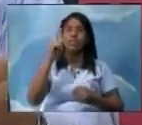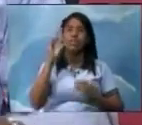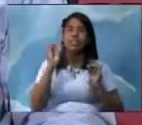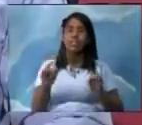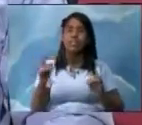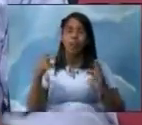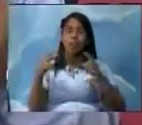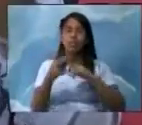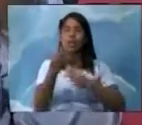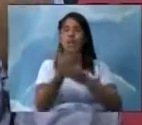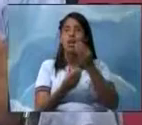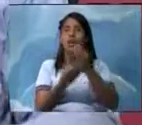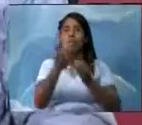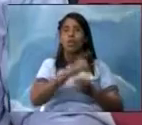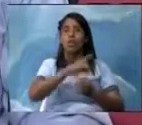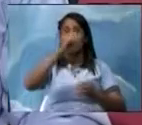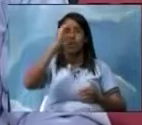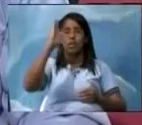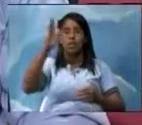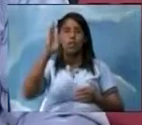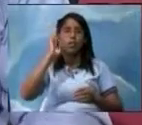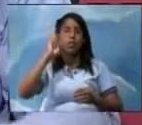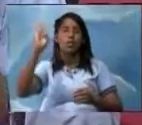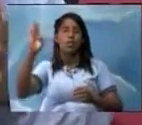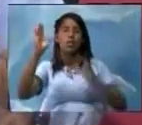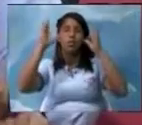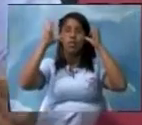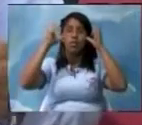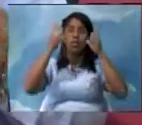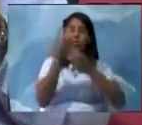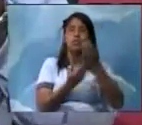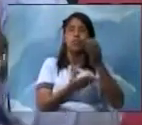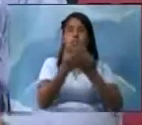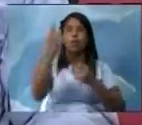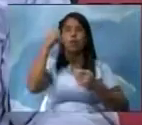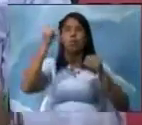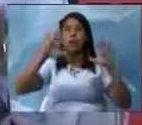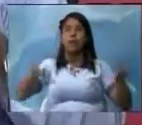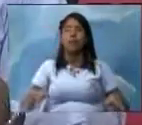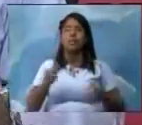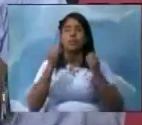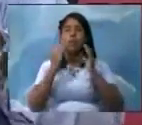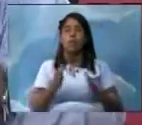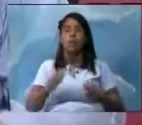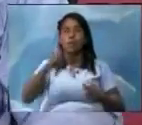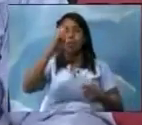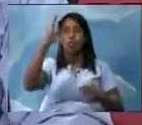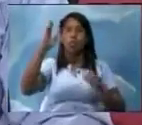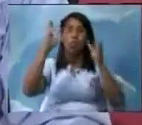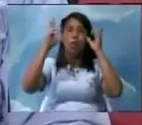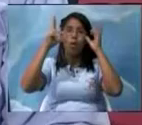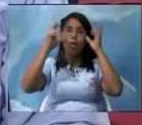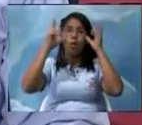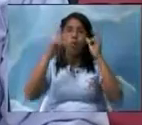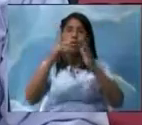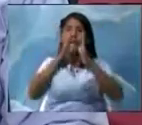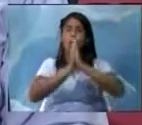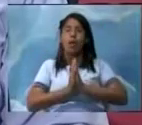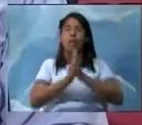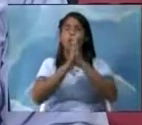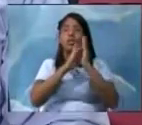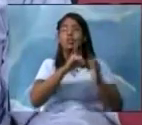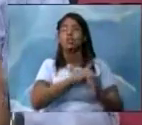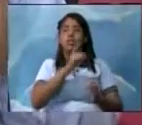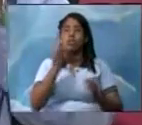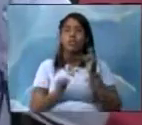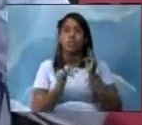cortado la mano de Dios el oído para oír y su mano para salvar Dios Oye la oración del